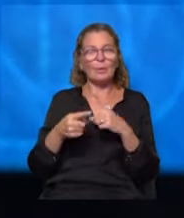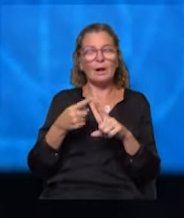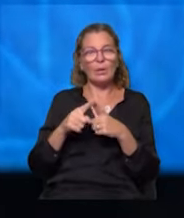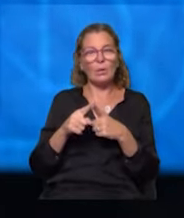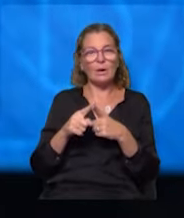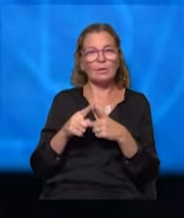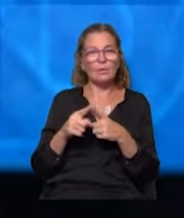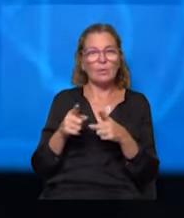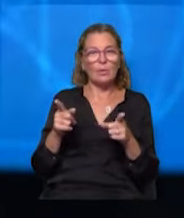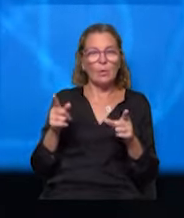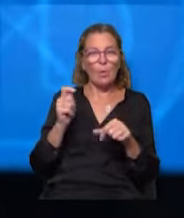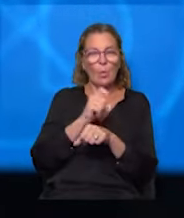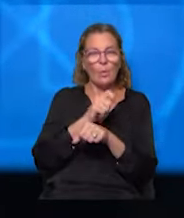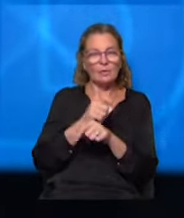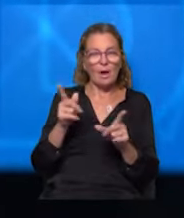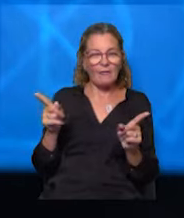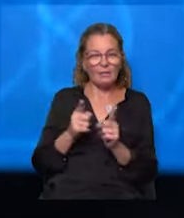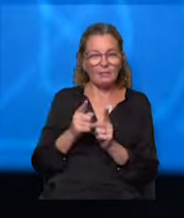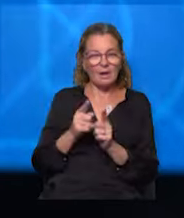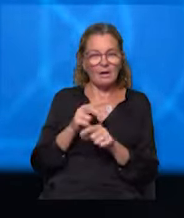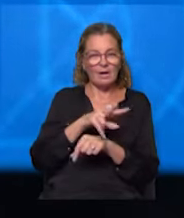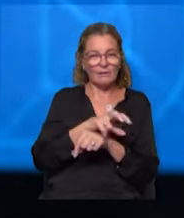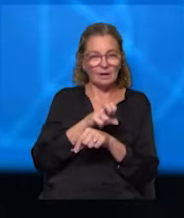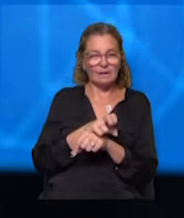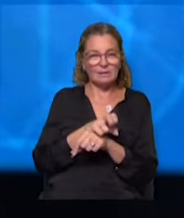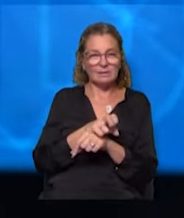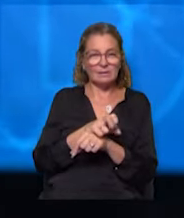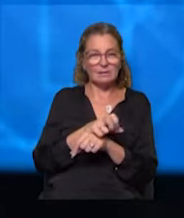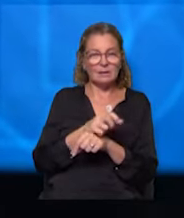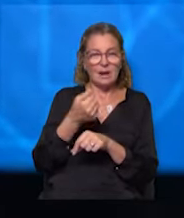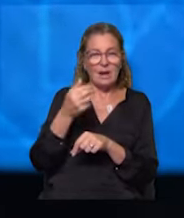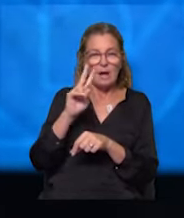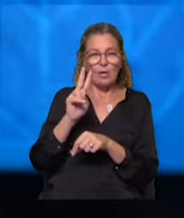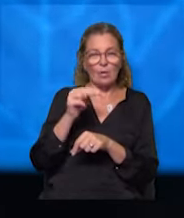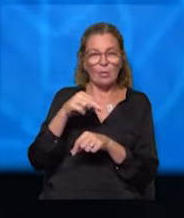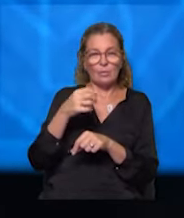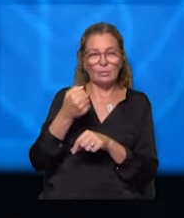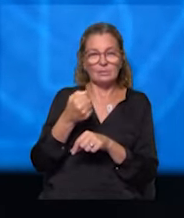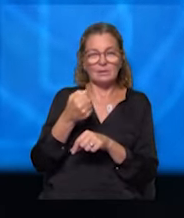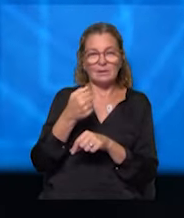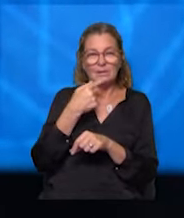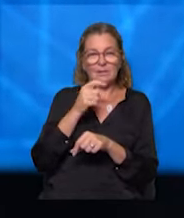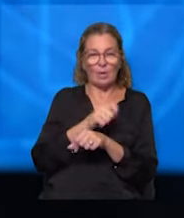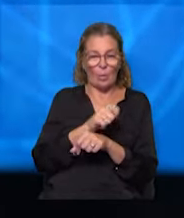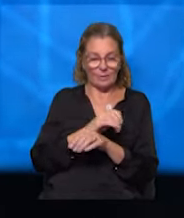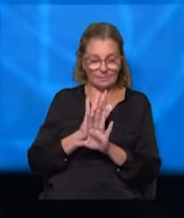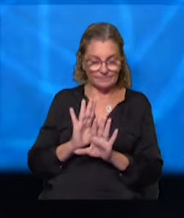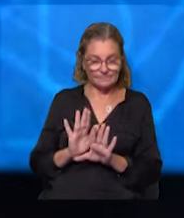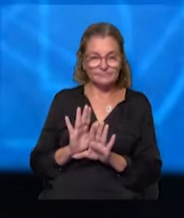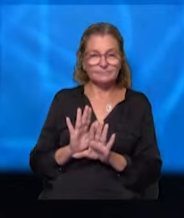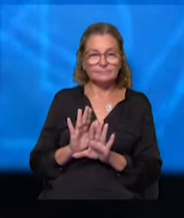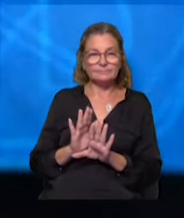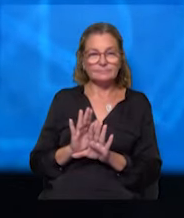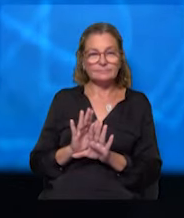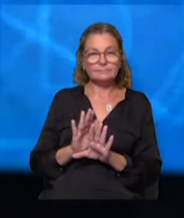un juicio abreviado entre entre bueno la fiscalía y y el señor Acuña que convalida el juez que